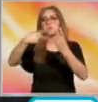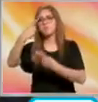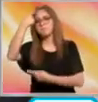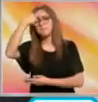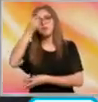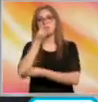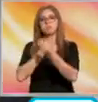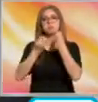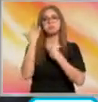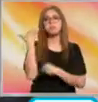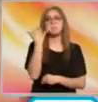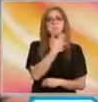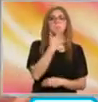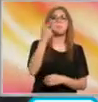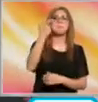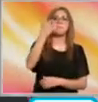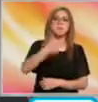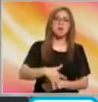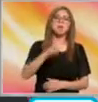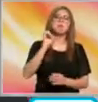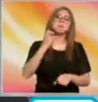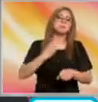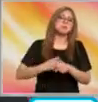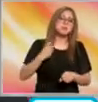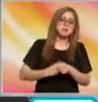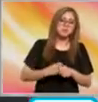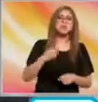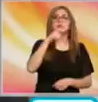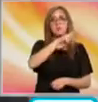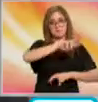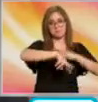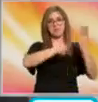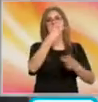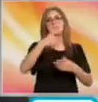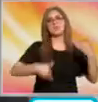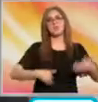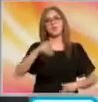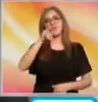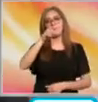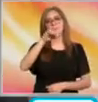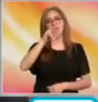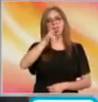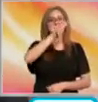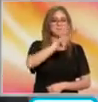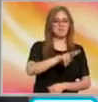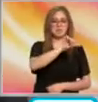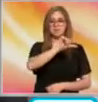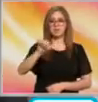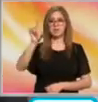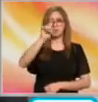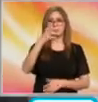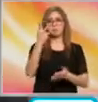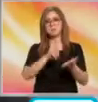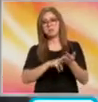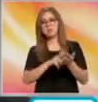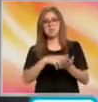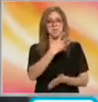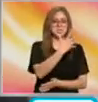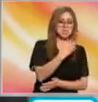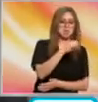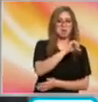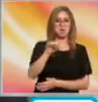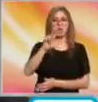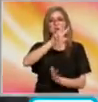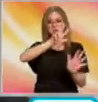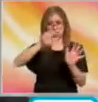delicioso, muy barato, una chela. Vayan a ver Rent al Teatro Milán, de viernes a domingo está de 500, 800 pesos, vale la